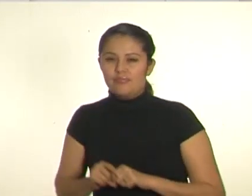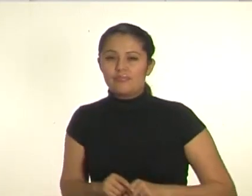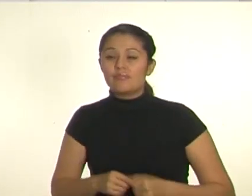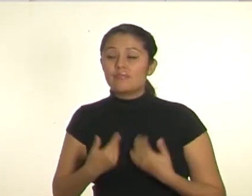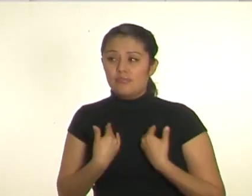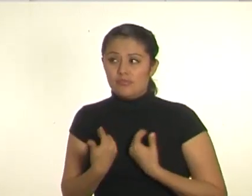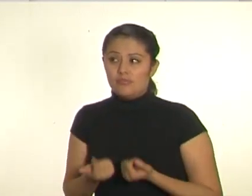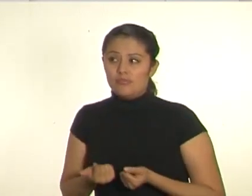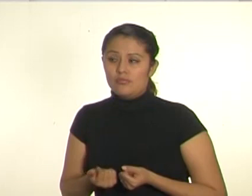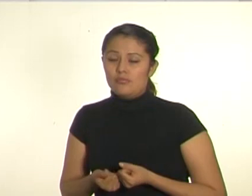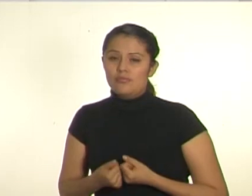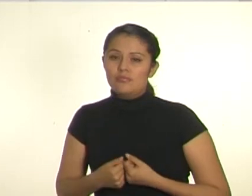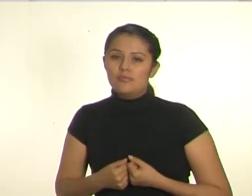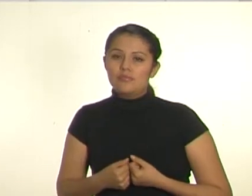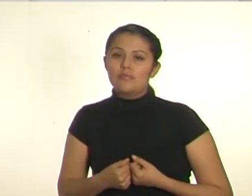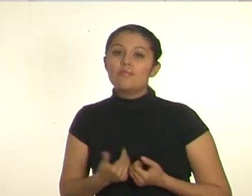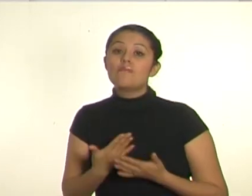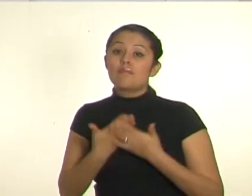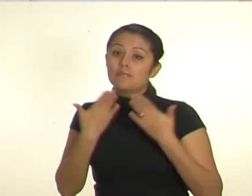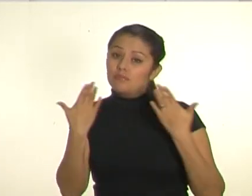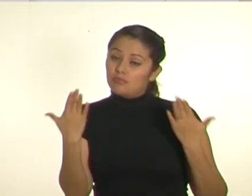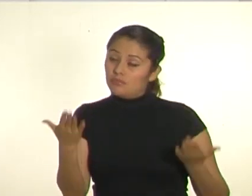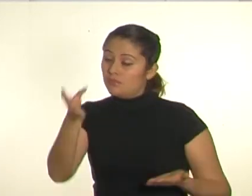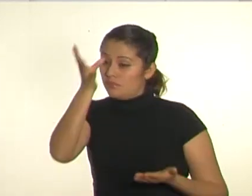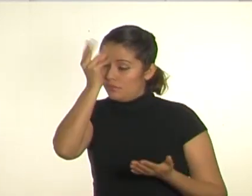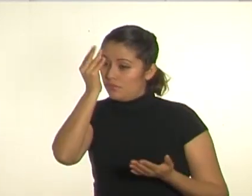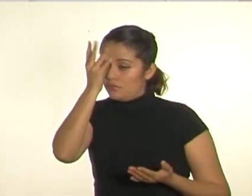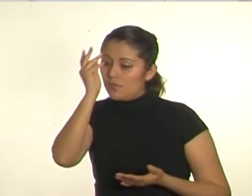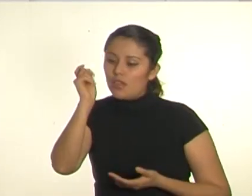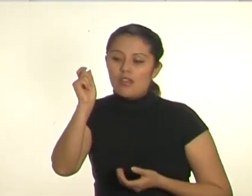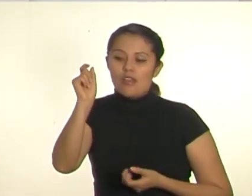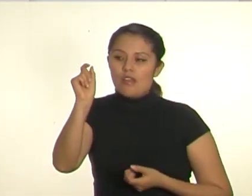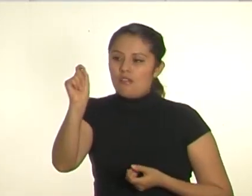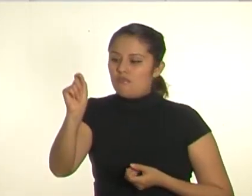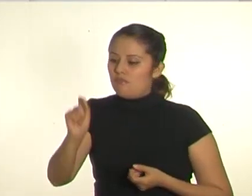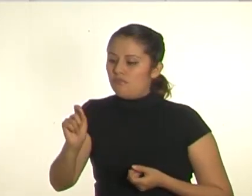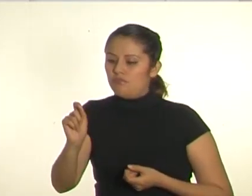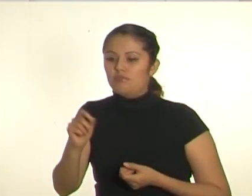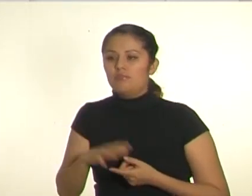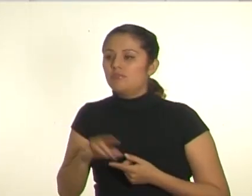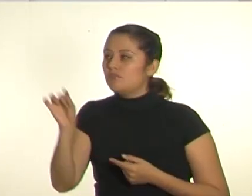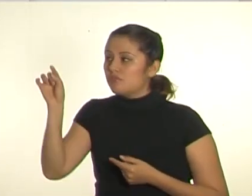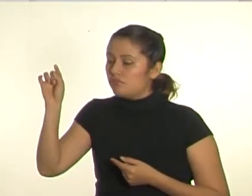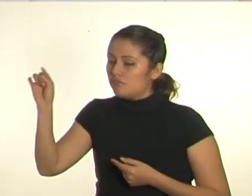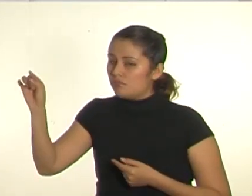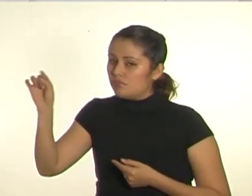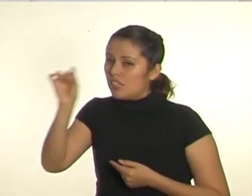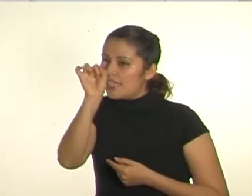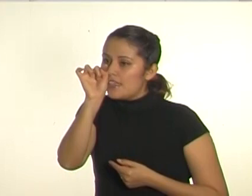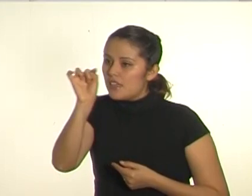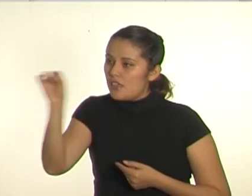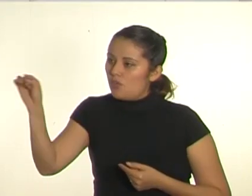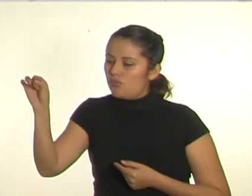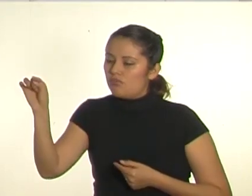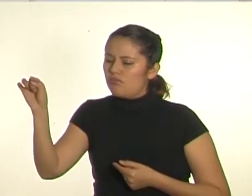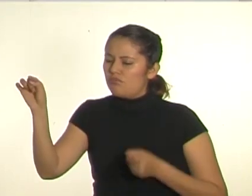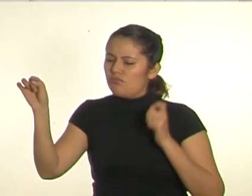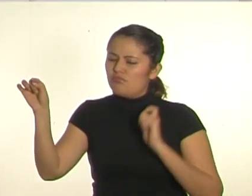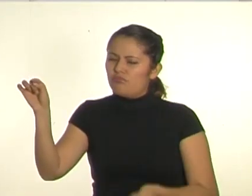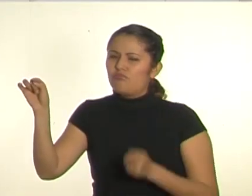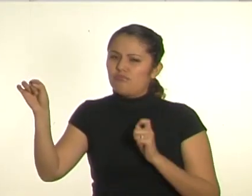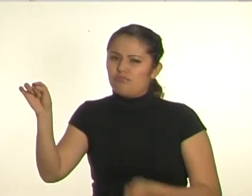hace falta ver los puntos suspensivos, la raya, el guión, que es muy interesante esta parte del